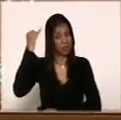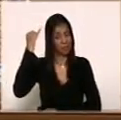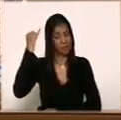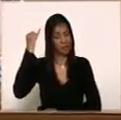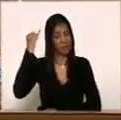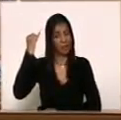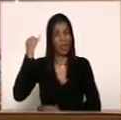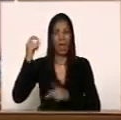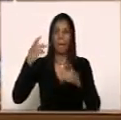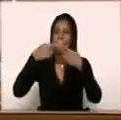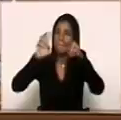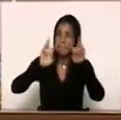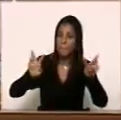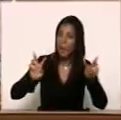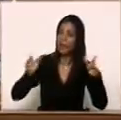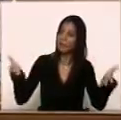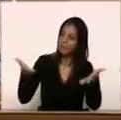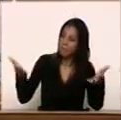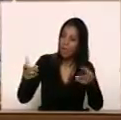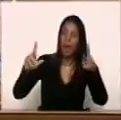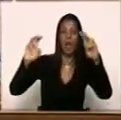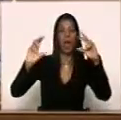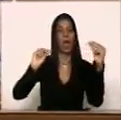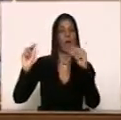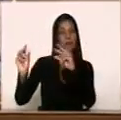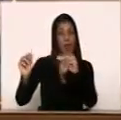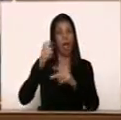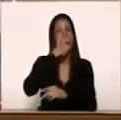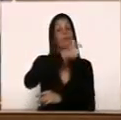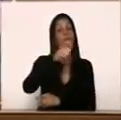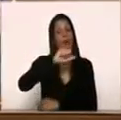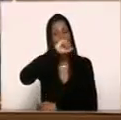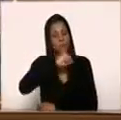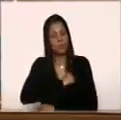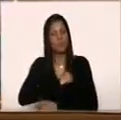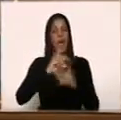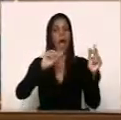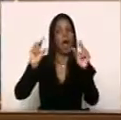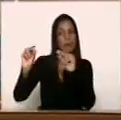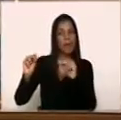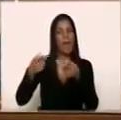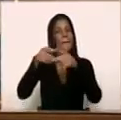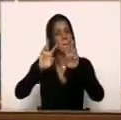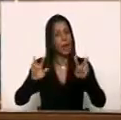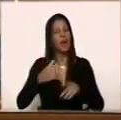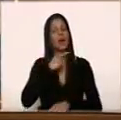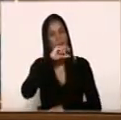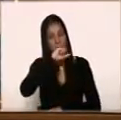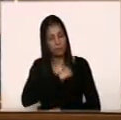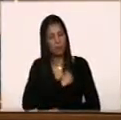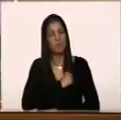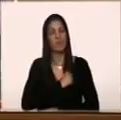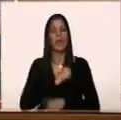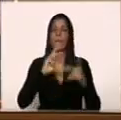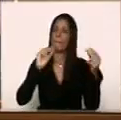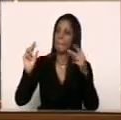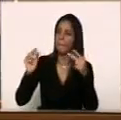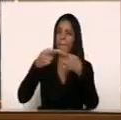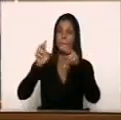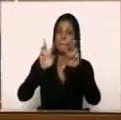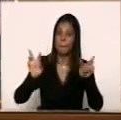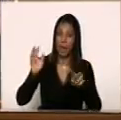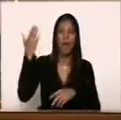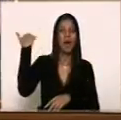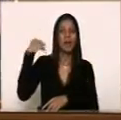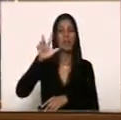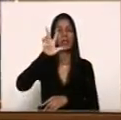el diálogo que es una demanda del pueblo venezolano, el diálogo que fue aprobado, el diálogo y la paz que fue aprobado en